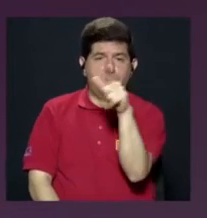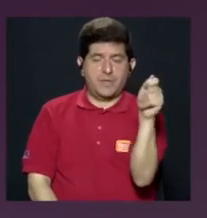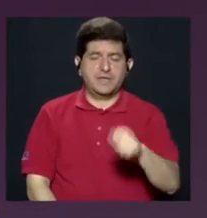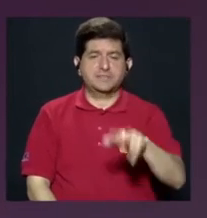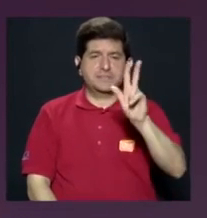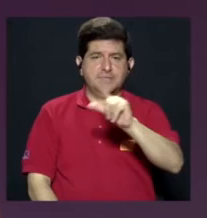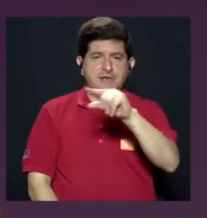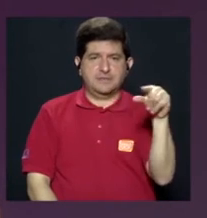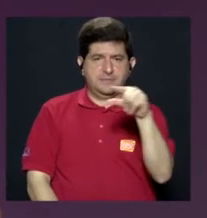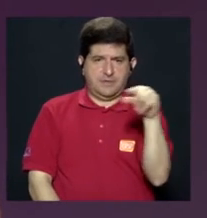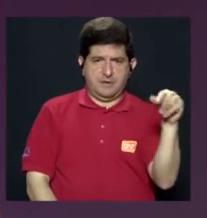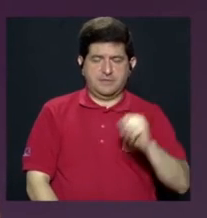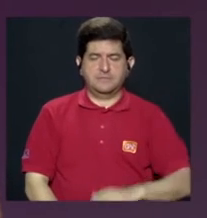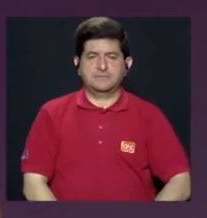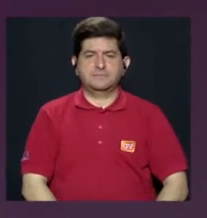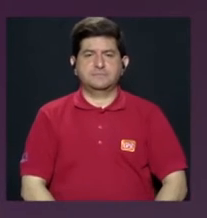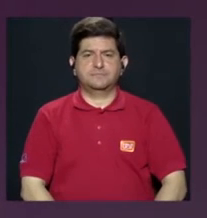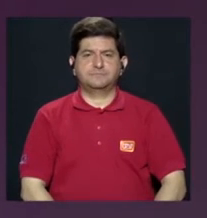5 meses y 3 semanas.